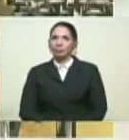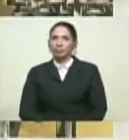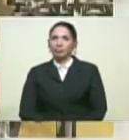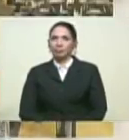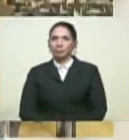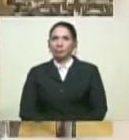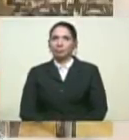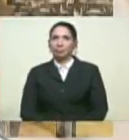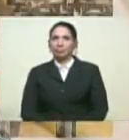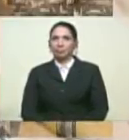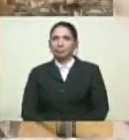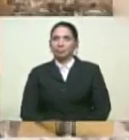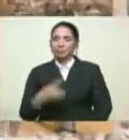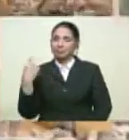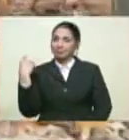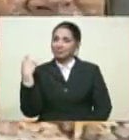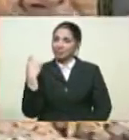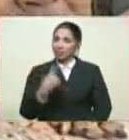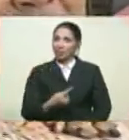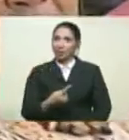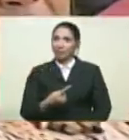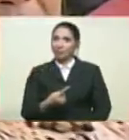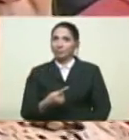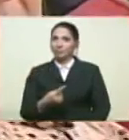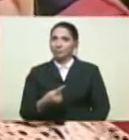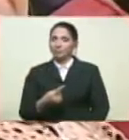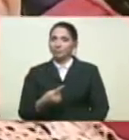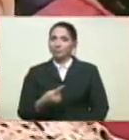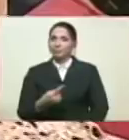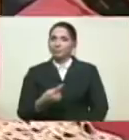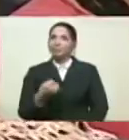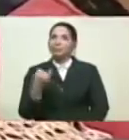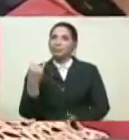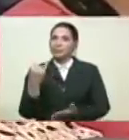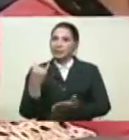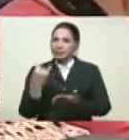Y tiene que inscribirse en la era bicentenaria